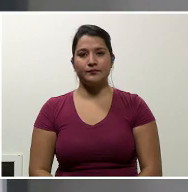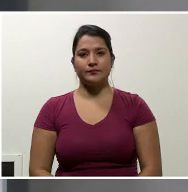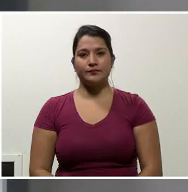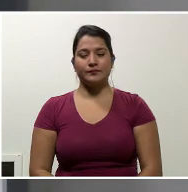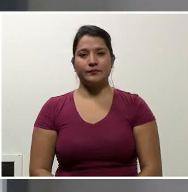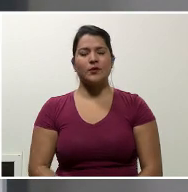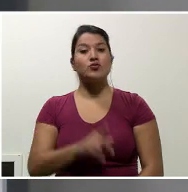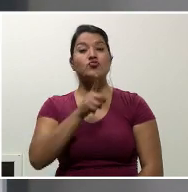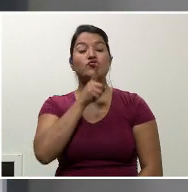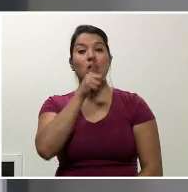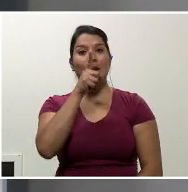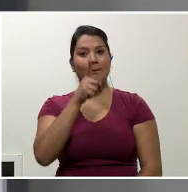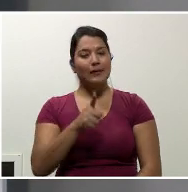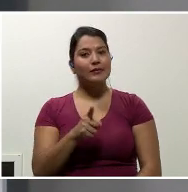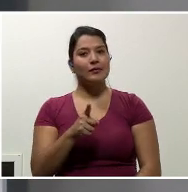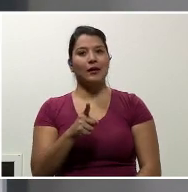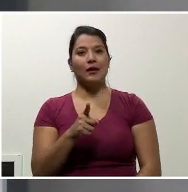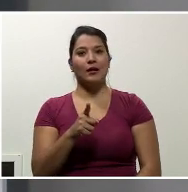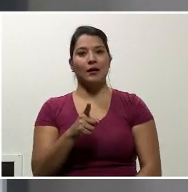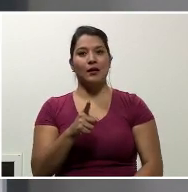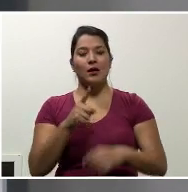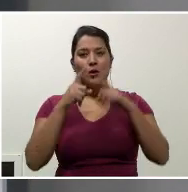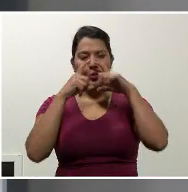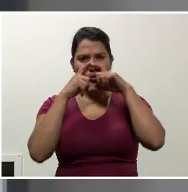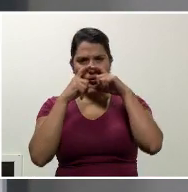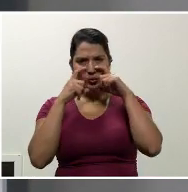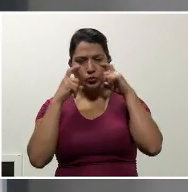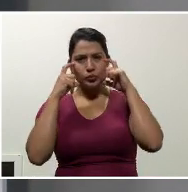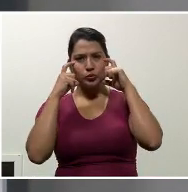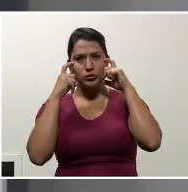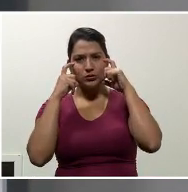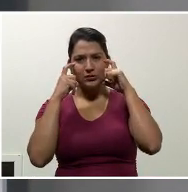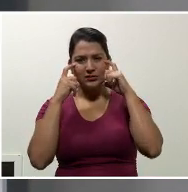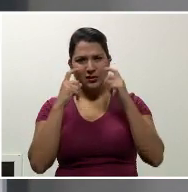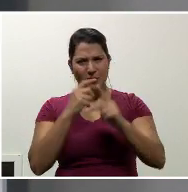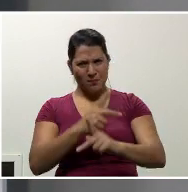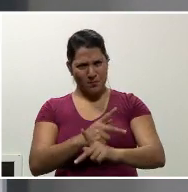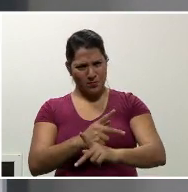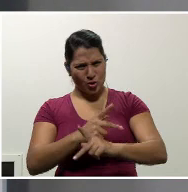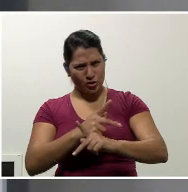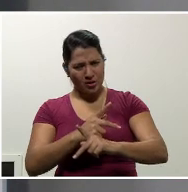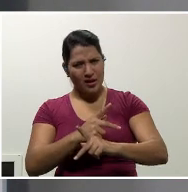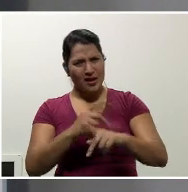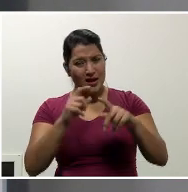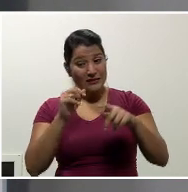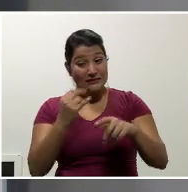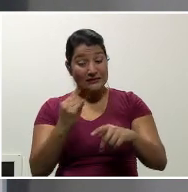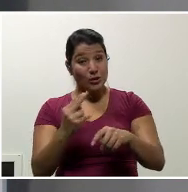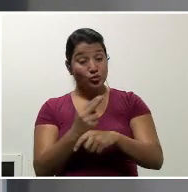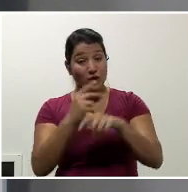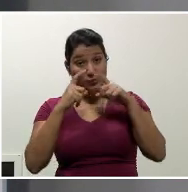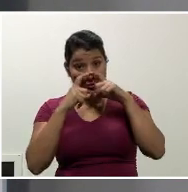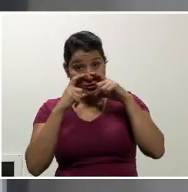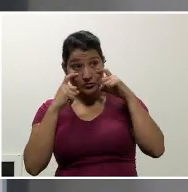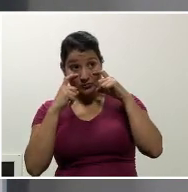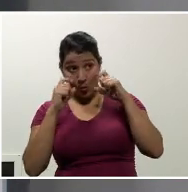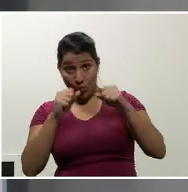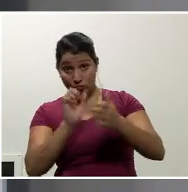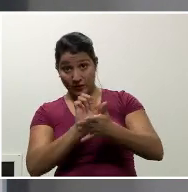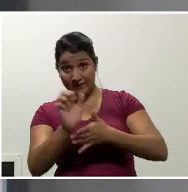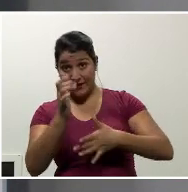¿Es realmente un cubrebocas lo que protege del coronavirus o COVID-19?